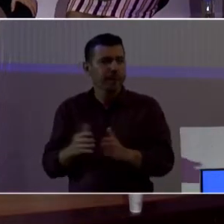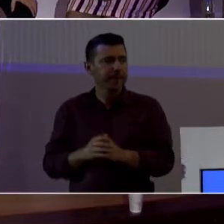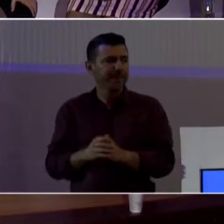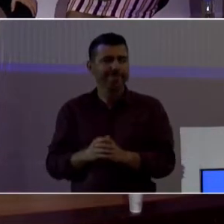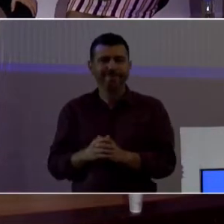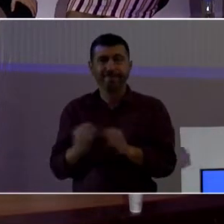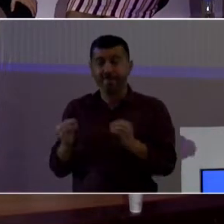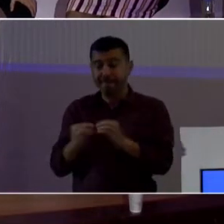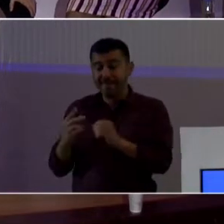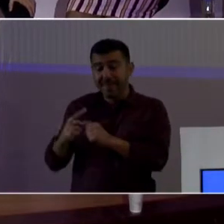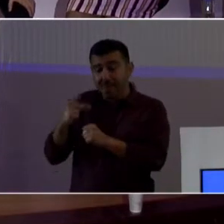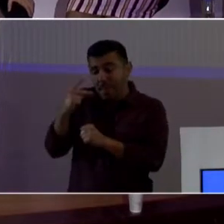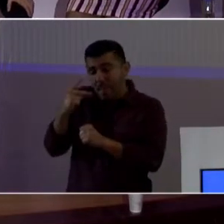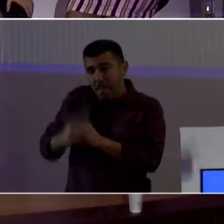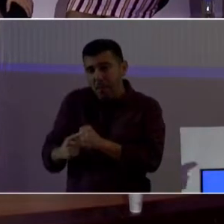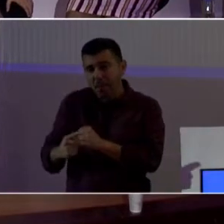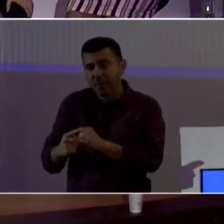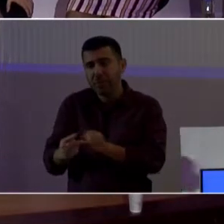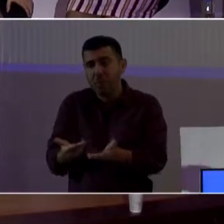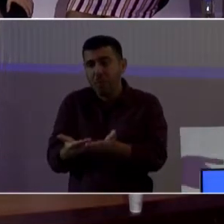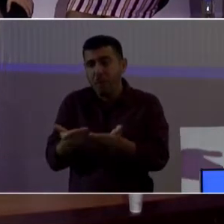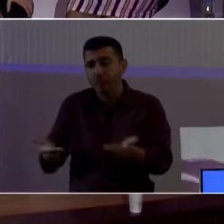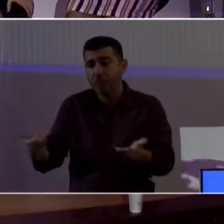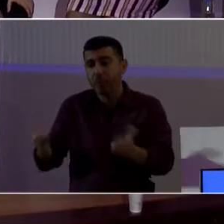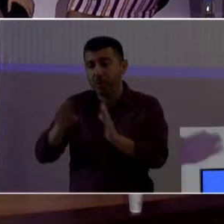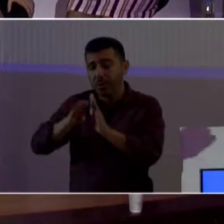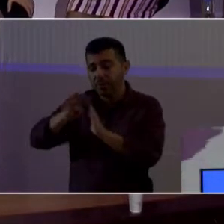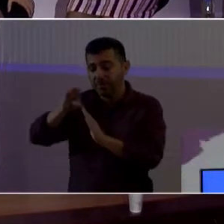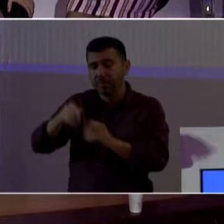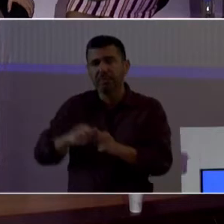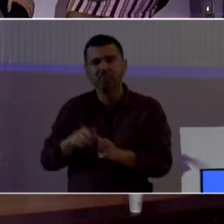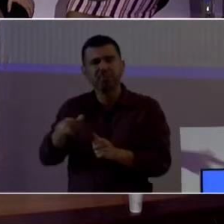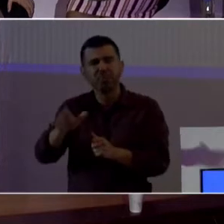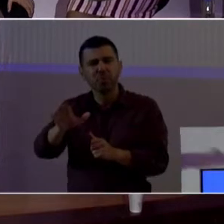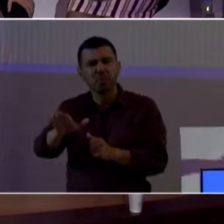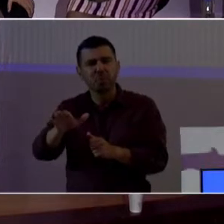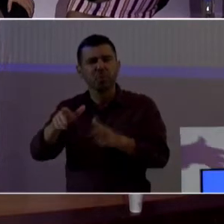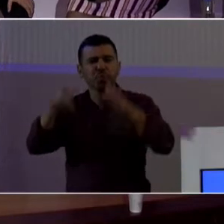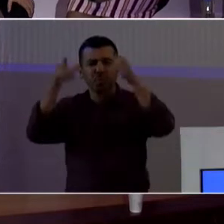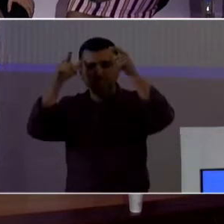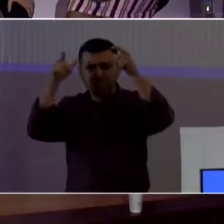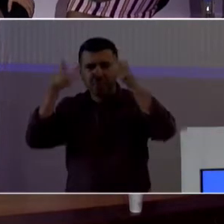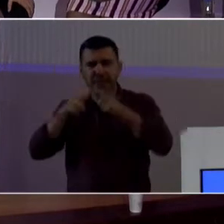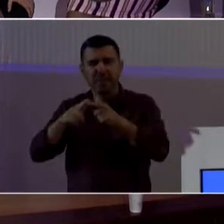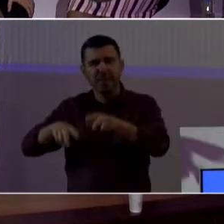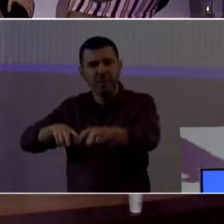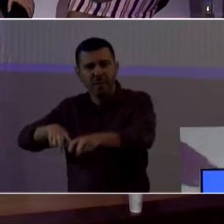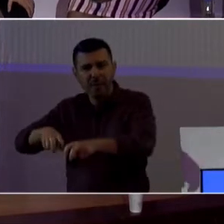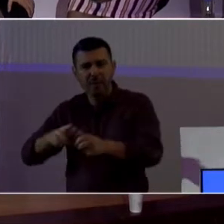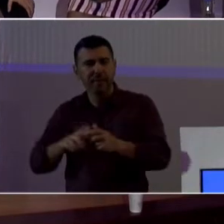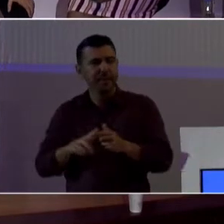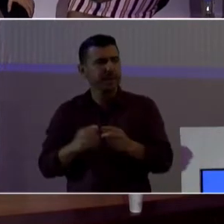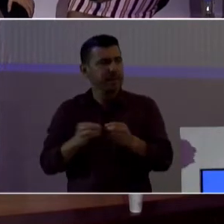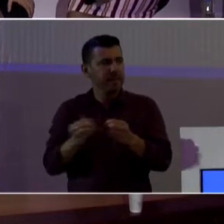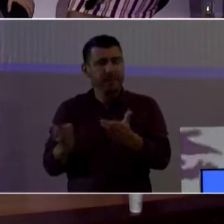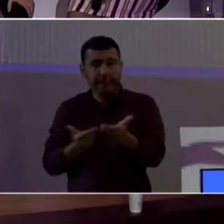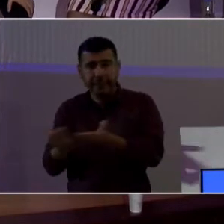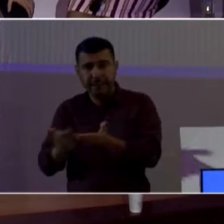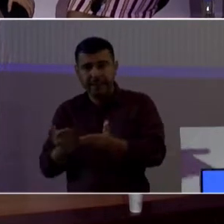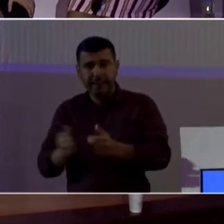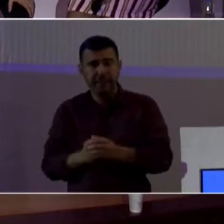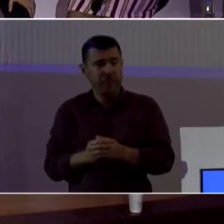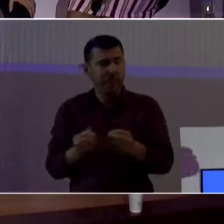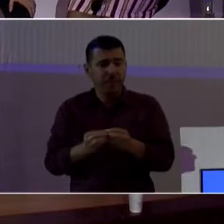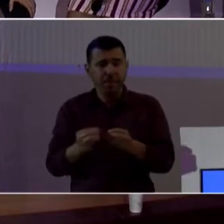los proyectos productivos de carácter rural y agropecuario, tenemos este tema de servicios, también el tema de TICs, el